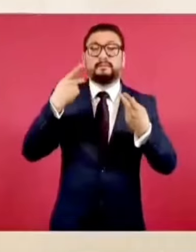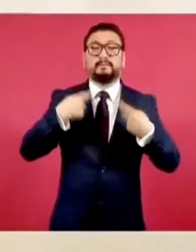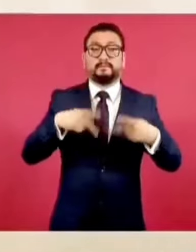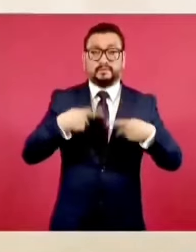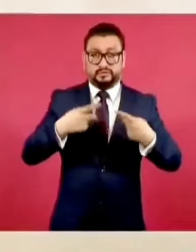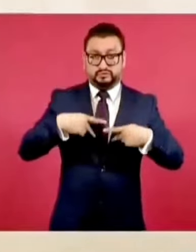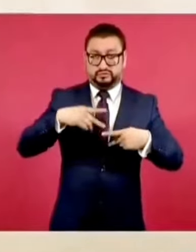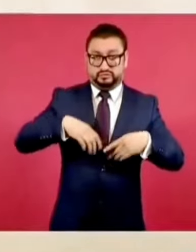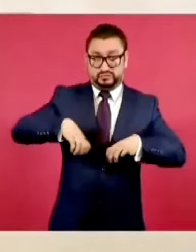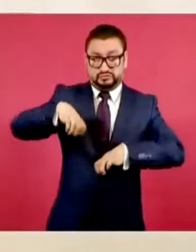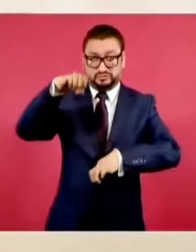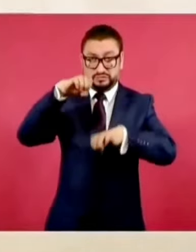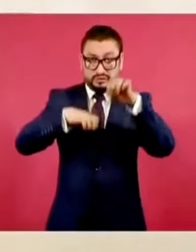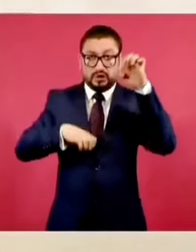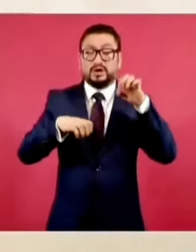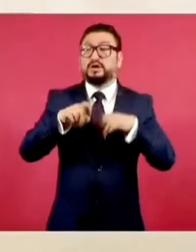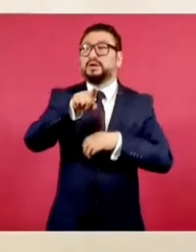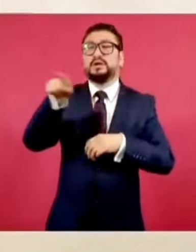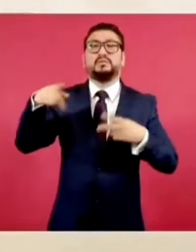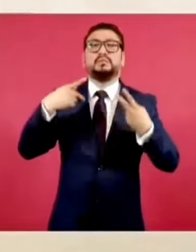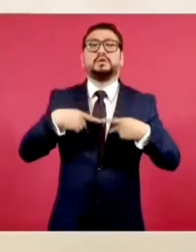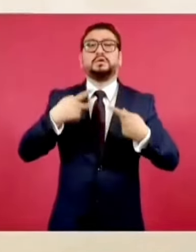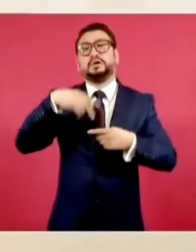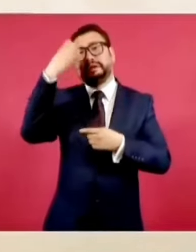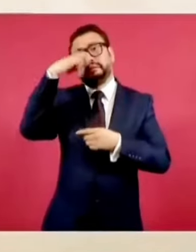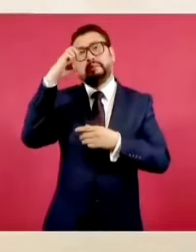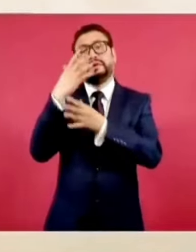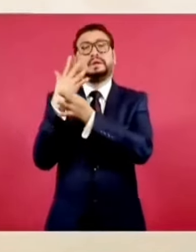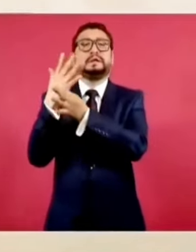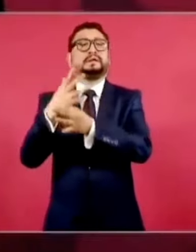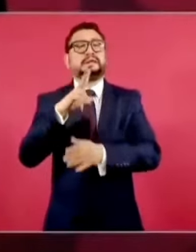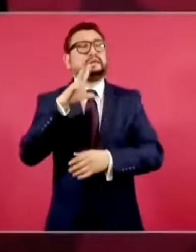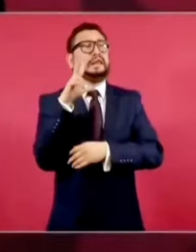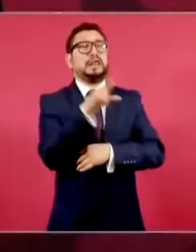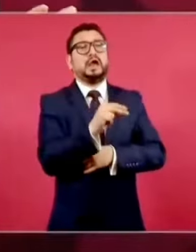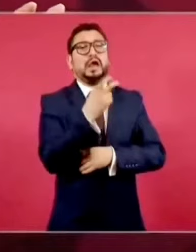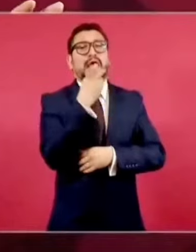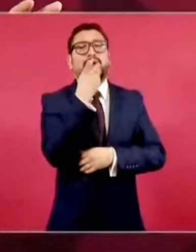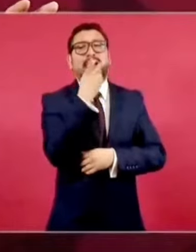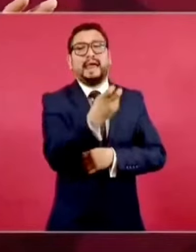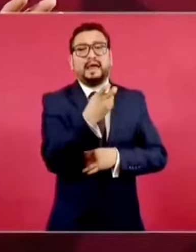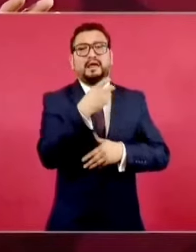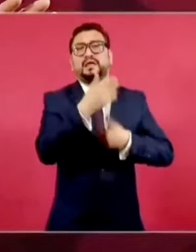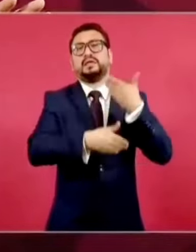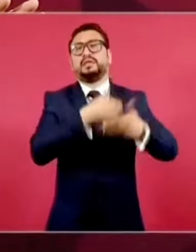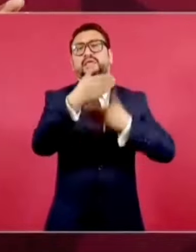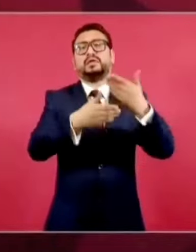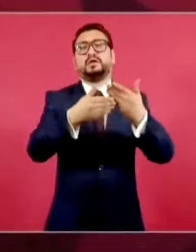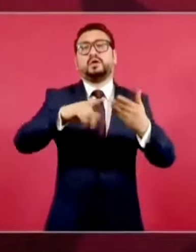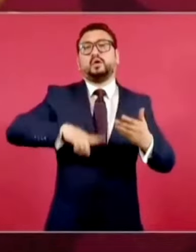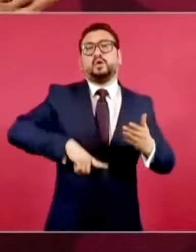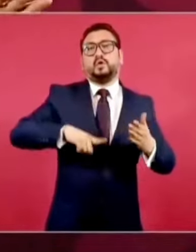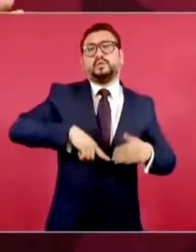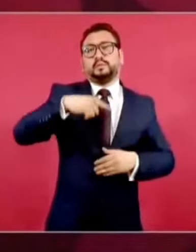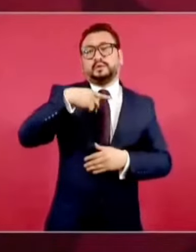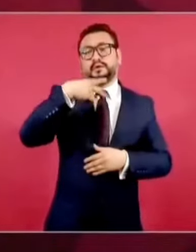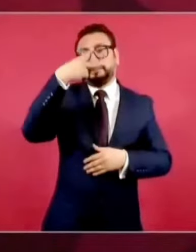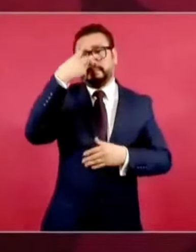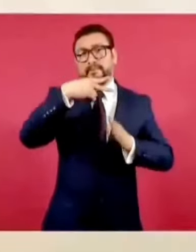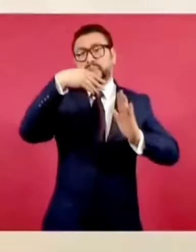mayores según los expertos eso iba a llevar a la quiebra al gobierno de